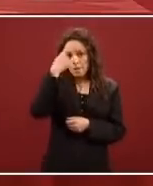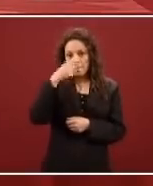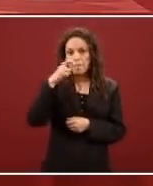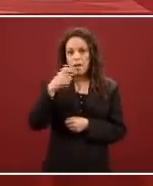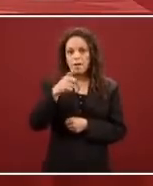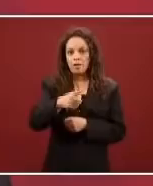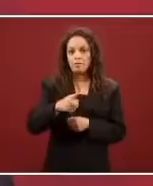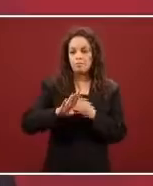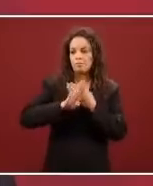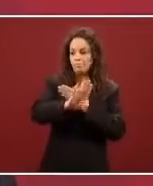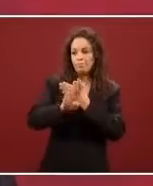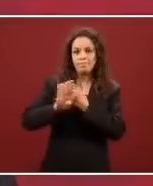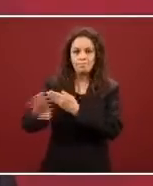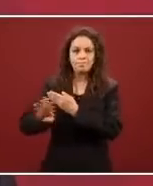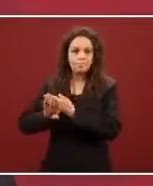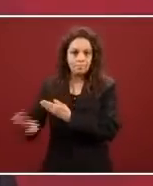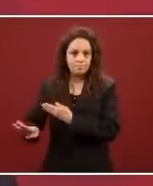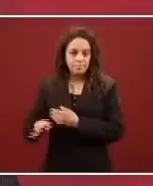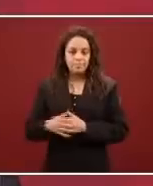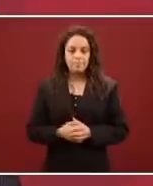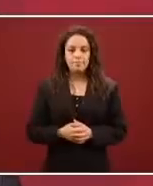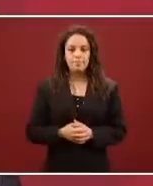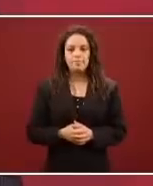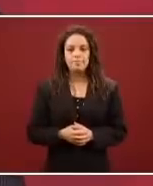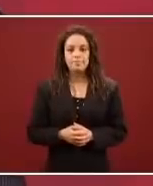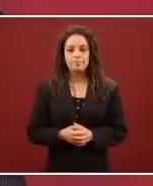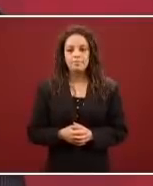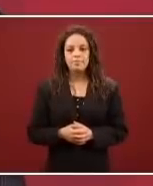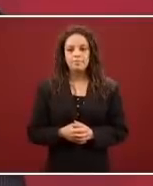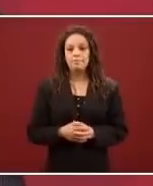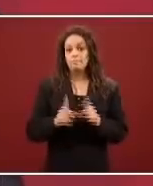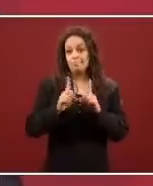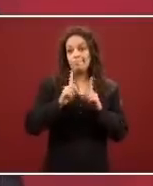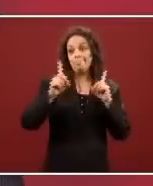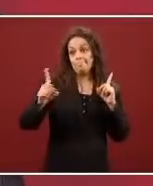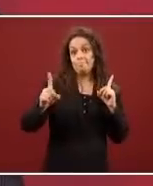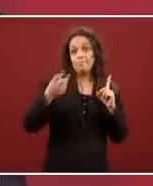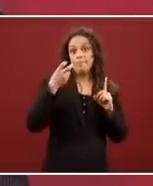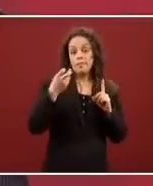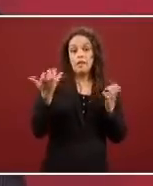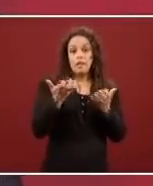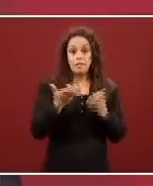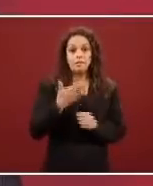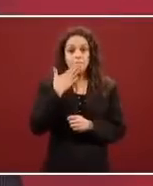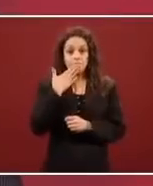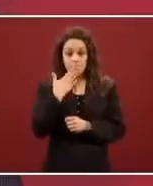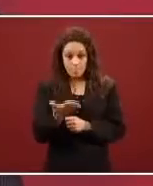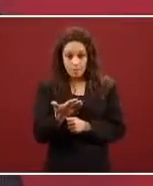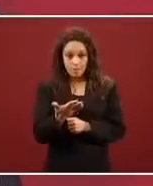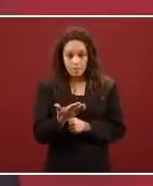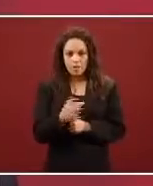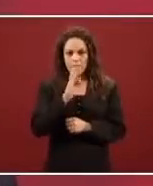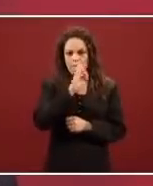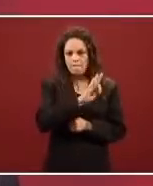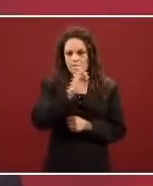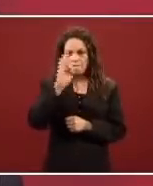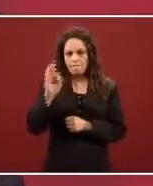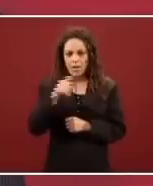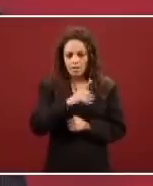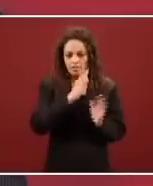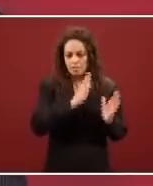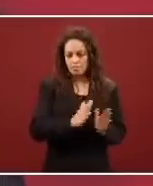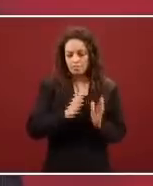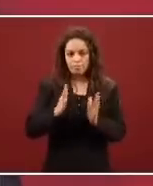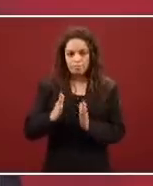sana distancia, porque entonces si llevamos a cabo las acciones en las fechas programadas y con la